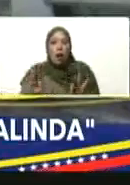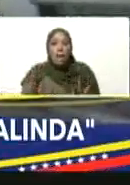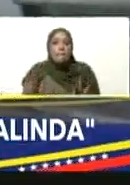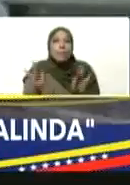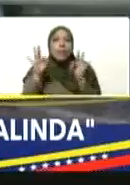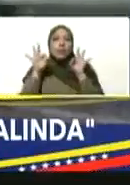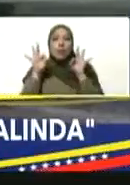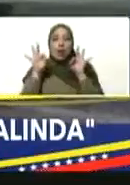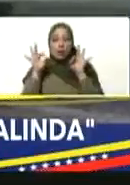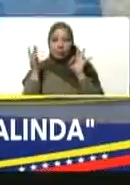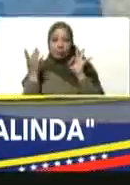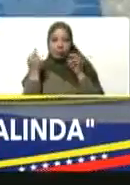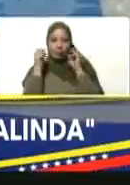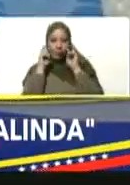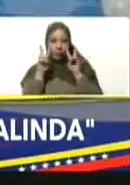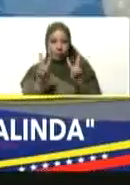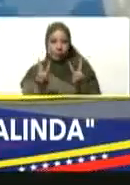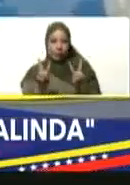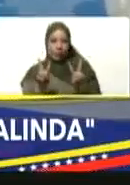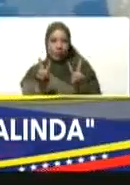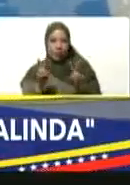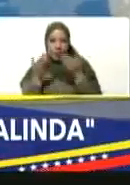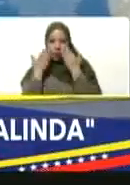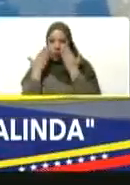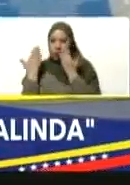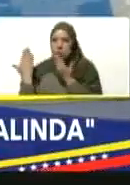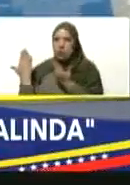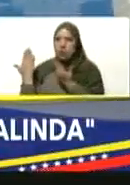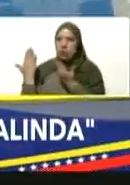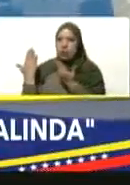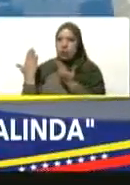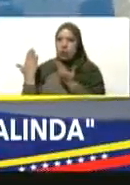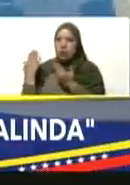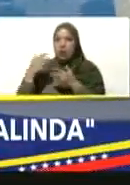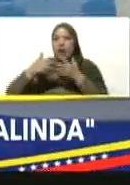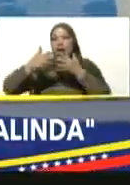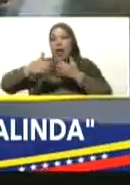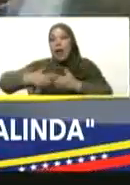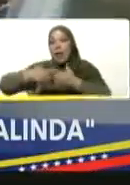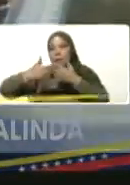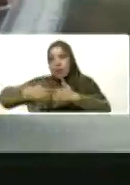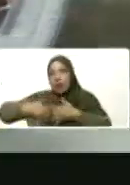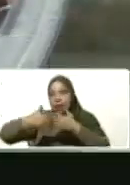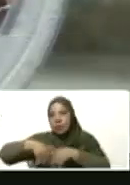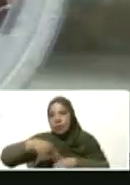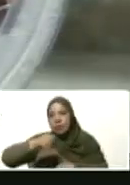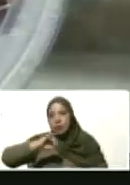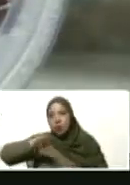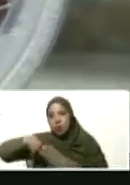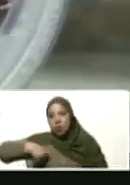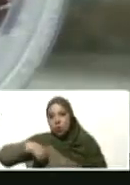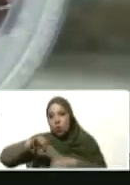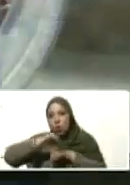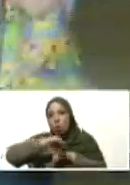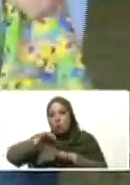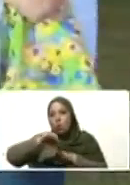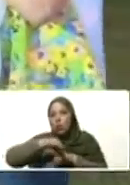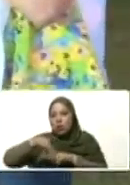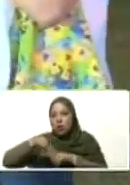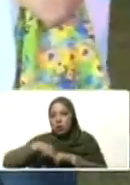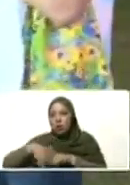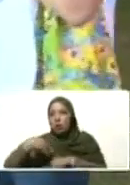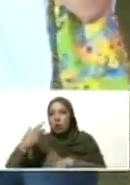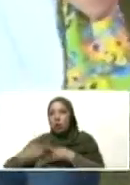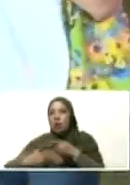permitir el momento para presentarlos, porque esta es una de las empresas que nosotros tenemos en nuestro municipio de Maturín, y como usted lo ha